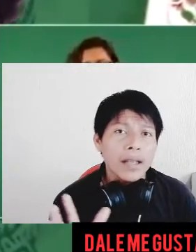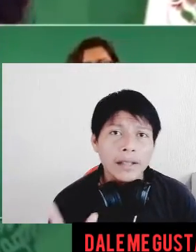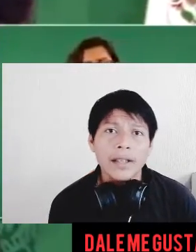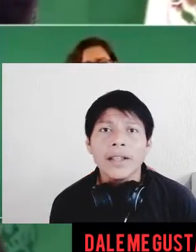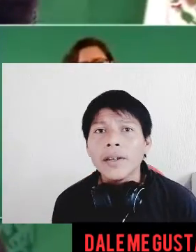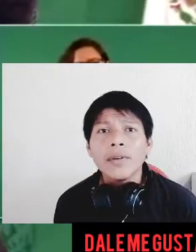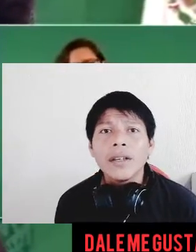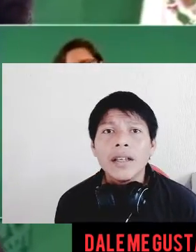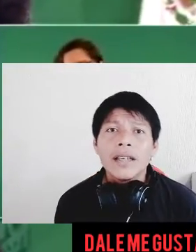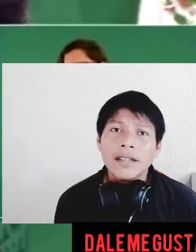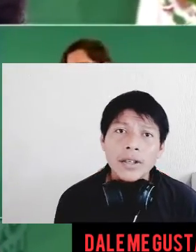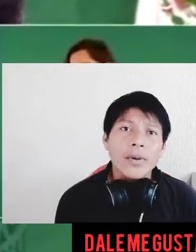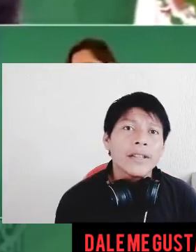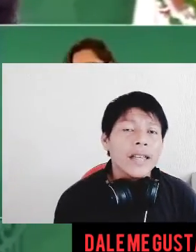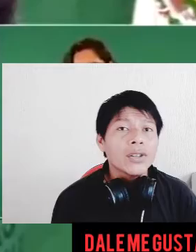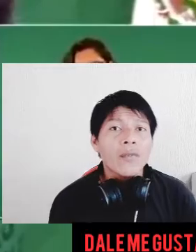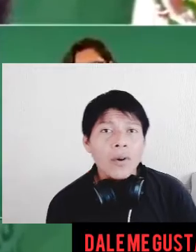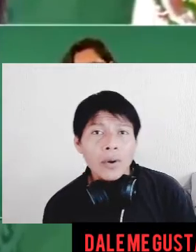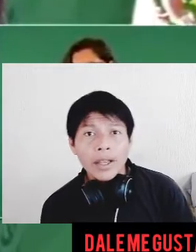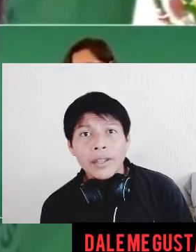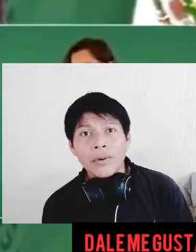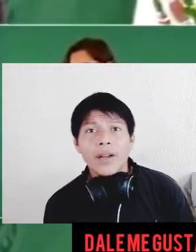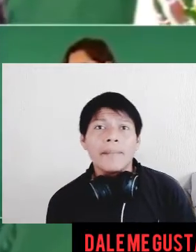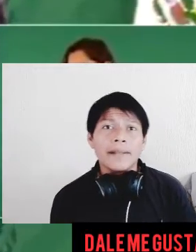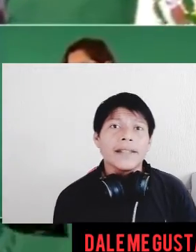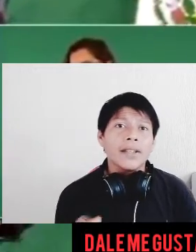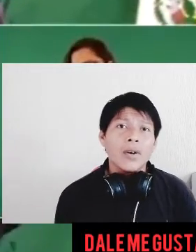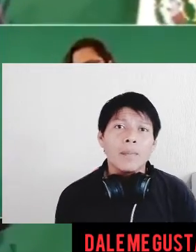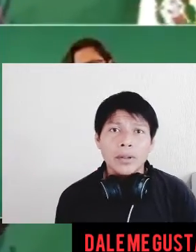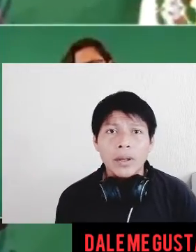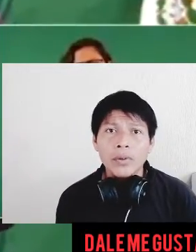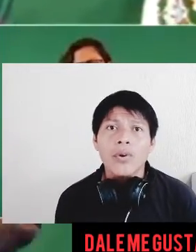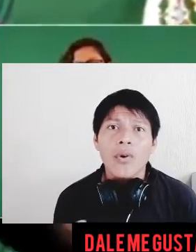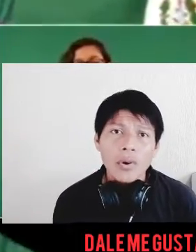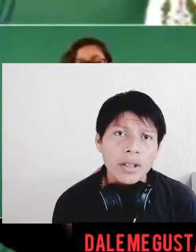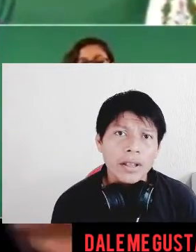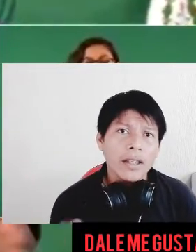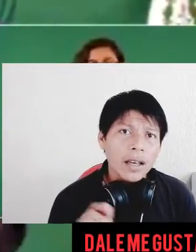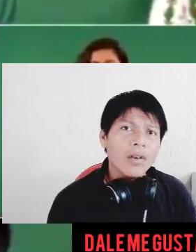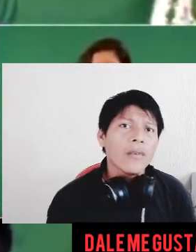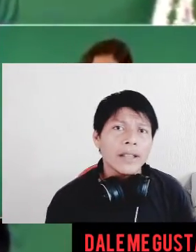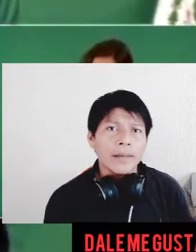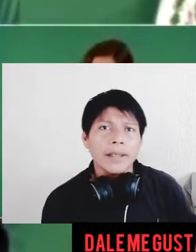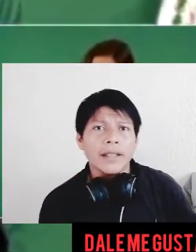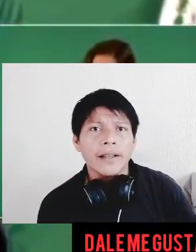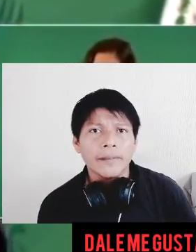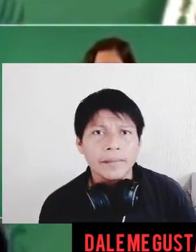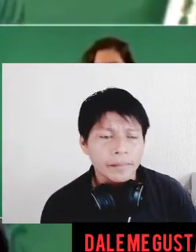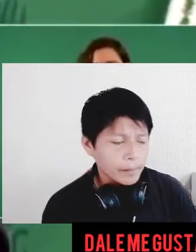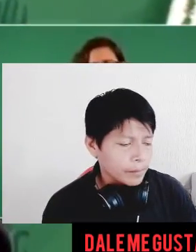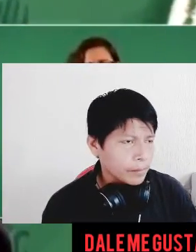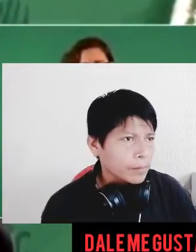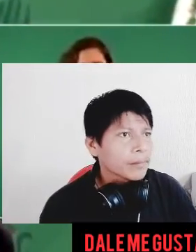torno a este dinero. Y señores, esto fue lo que dijo el presidente López Obrador hoy en la conferencia